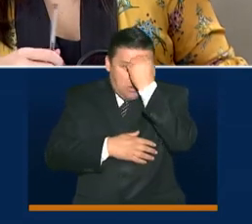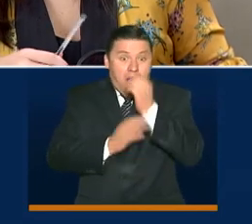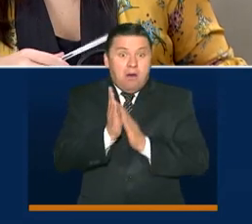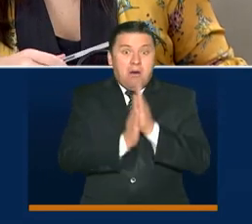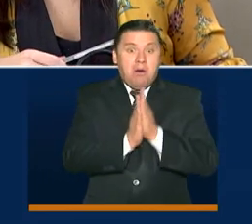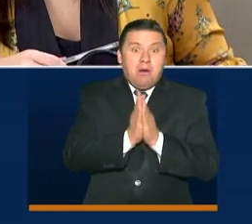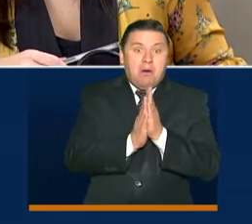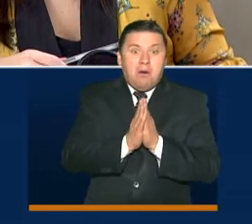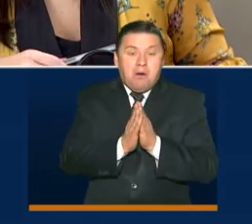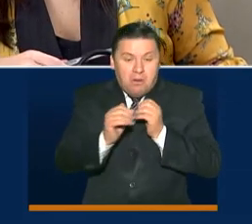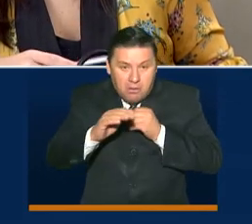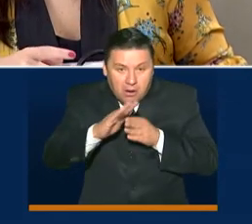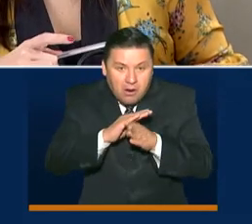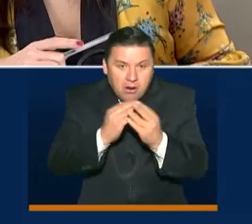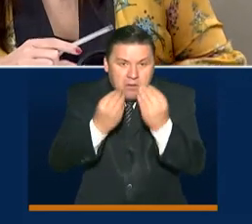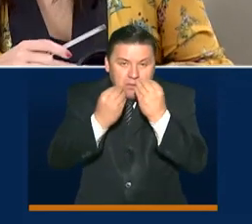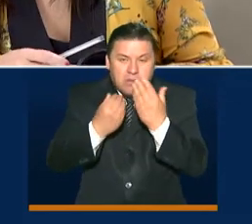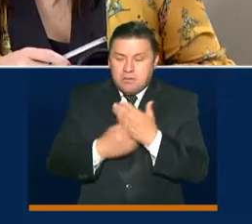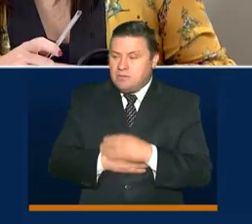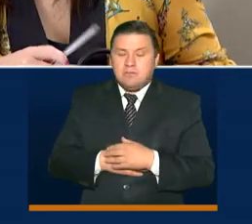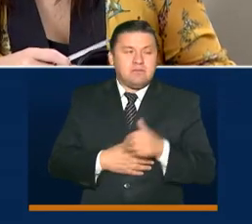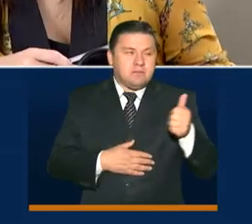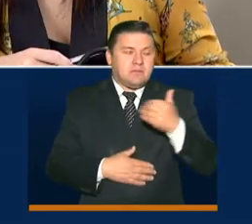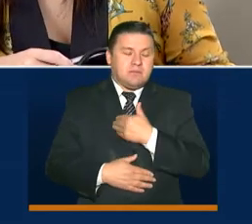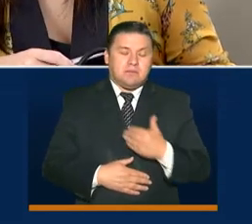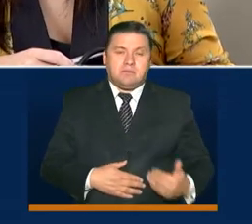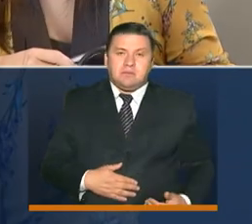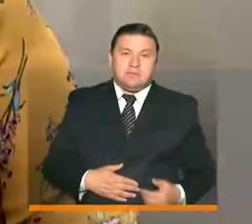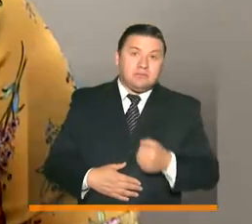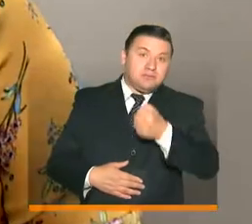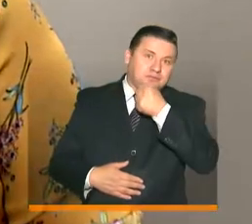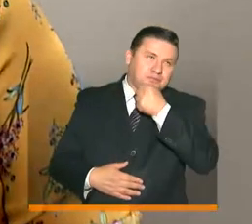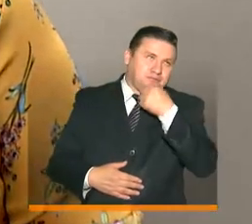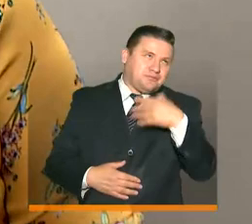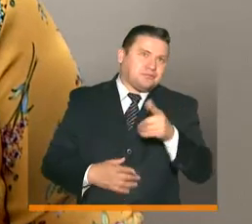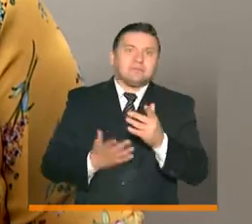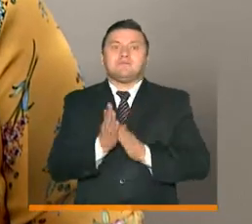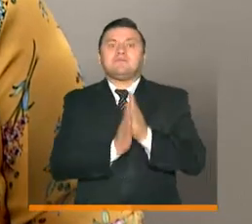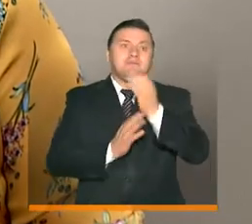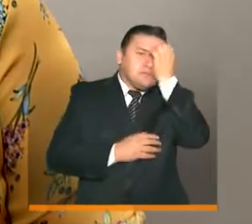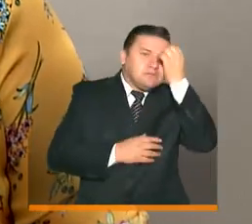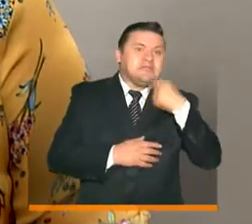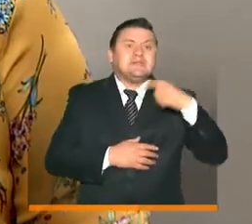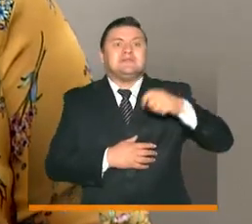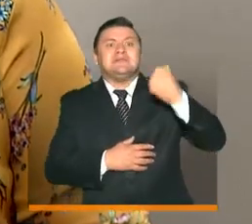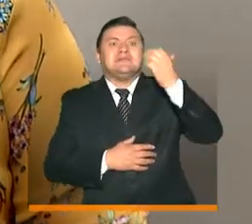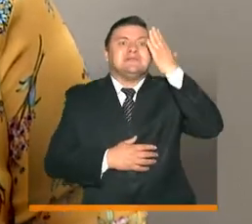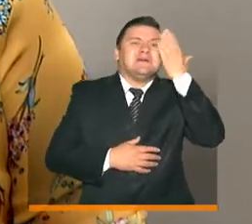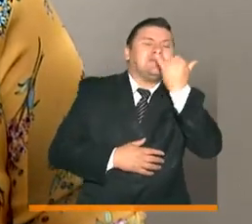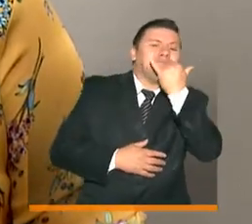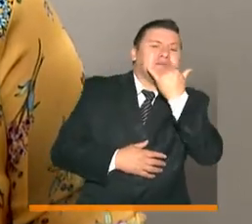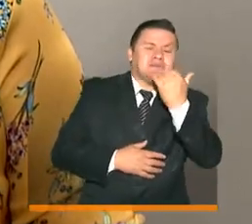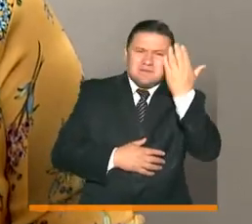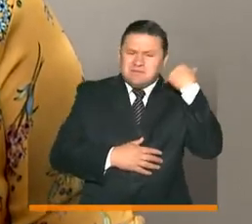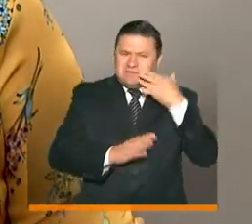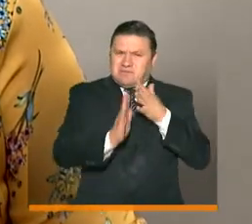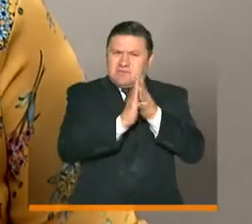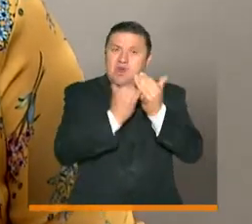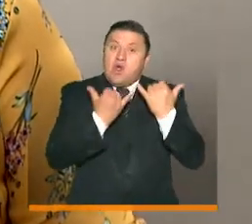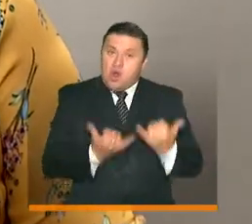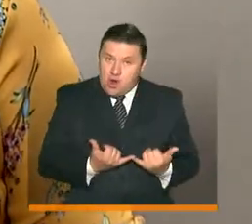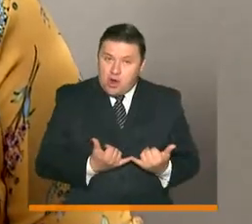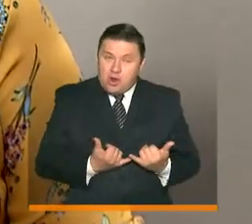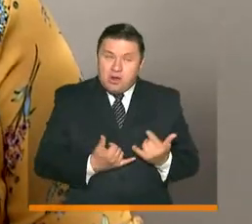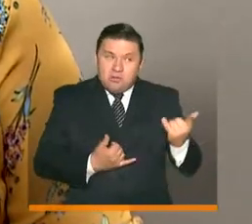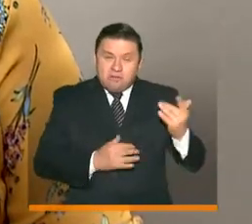Colombia sigan teniendo acceso a este instrumento? Muy bien, presidente. Esta noticia era muy esperada por los maestros del país. Les habíamos anunciado que hoy